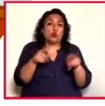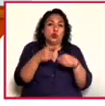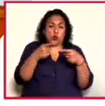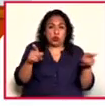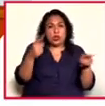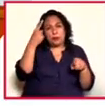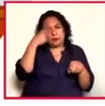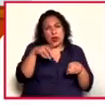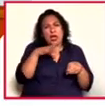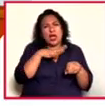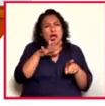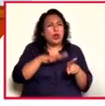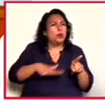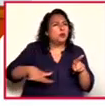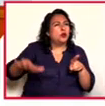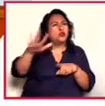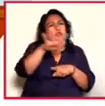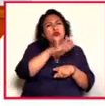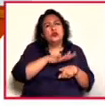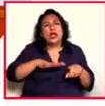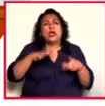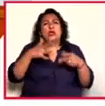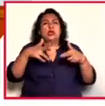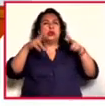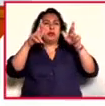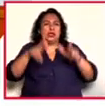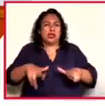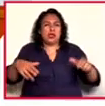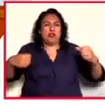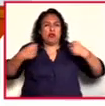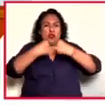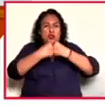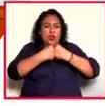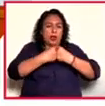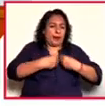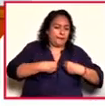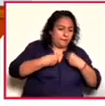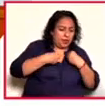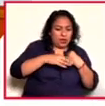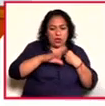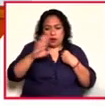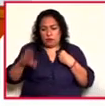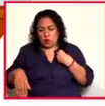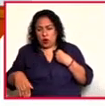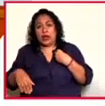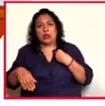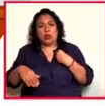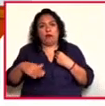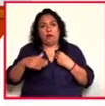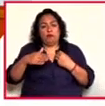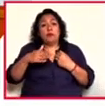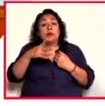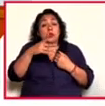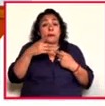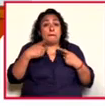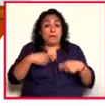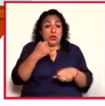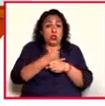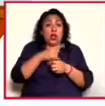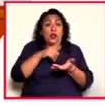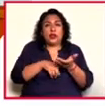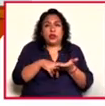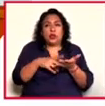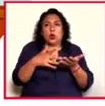construir atmósferas oníricas para representar la frontera entre la vida y la muerte, un limbo en el que los personajes se encuentran